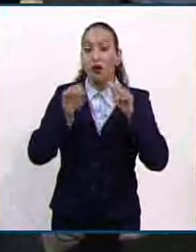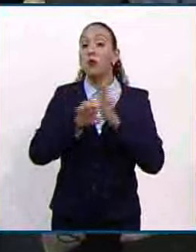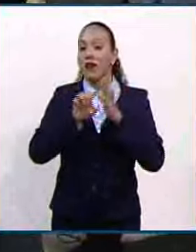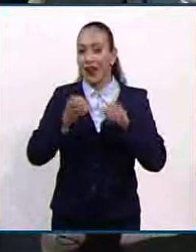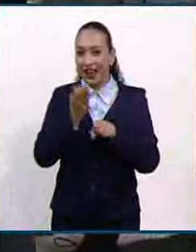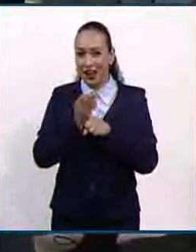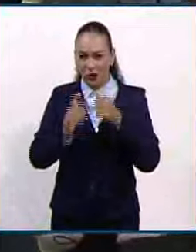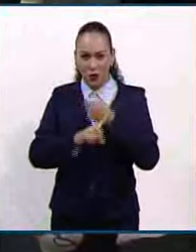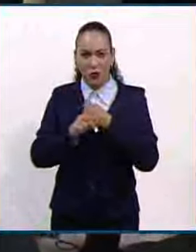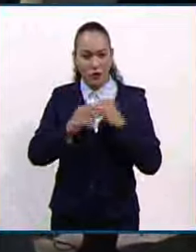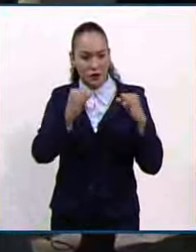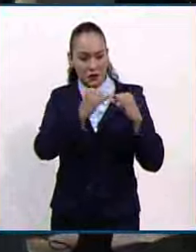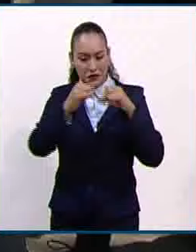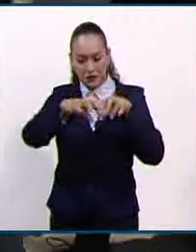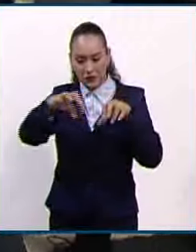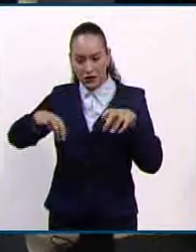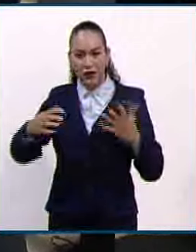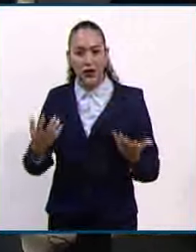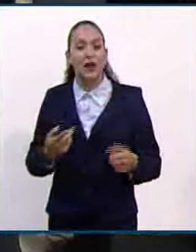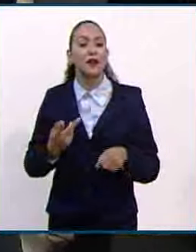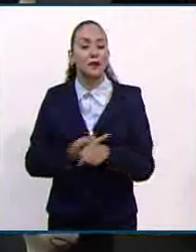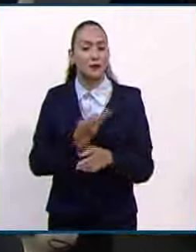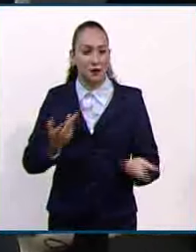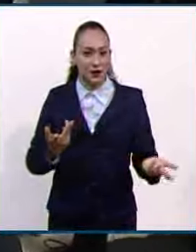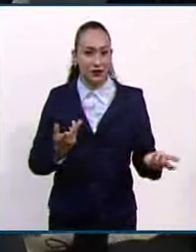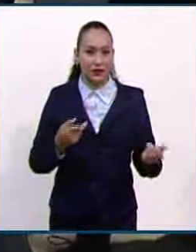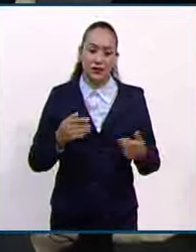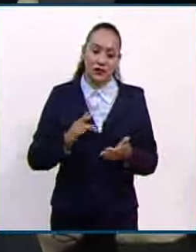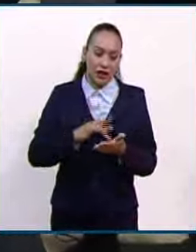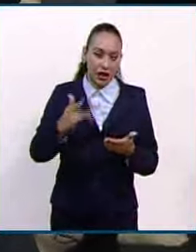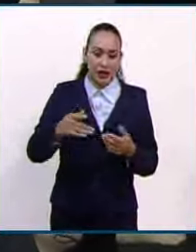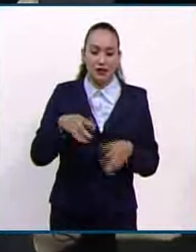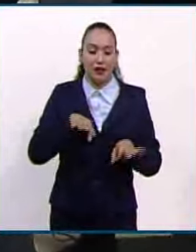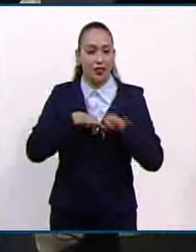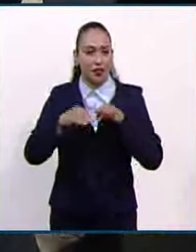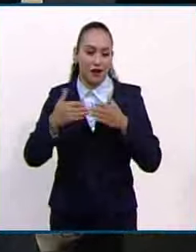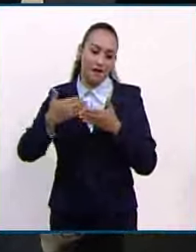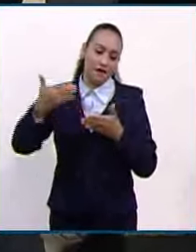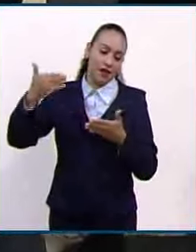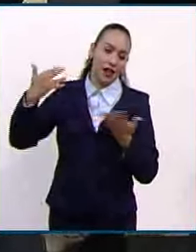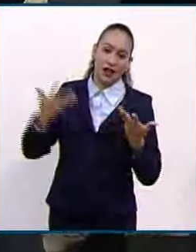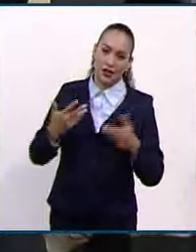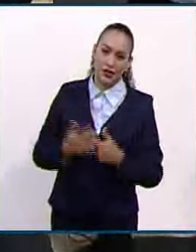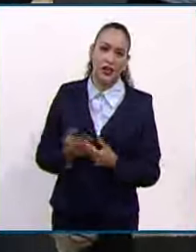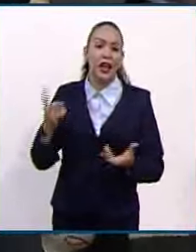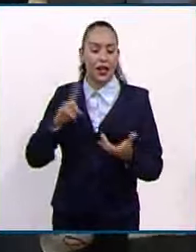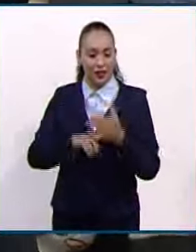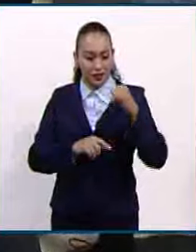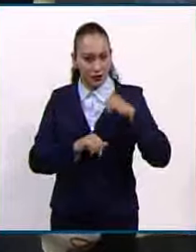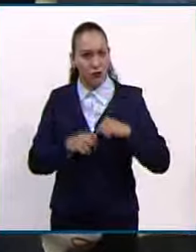cimientos constitucionales, es acorde a una trayectoria judicial y una carrera dentro de la institución.